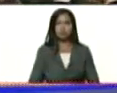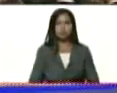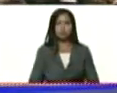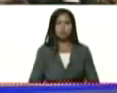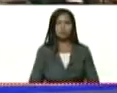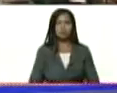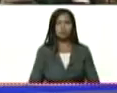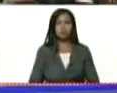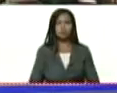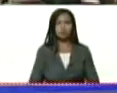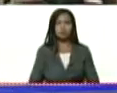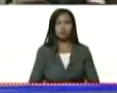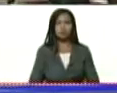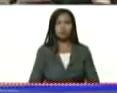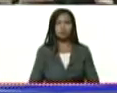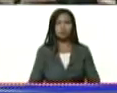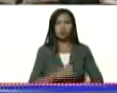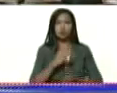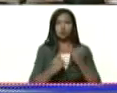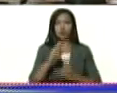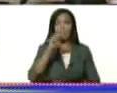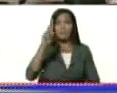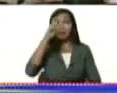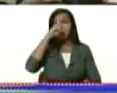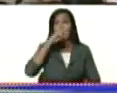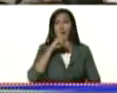en los últimos 20 años